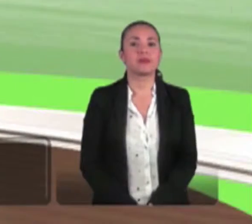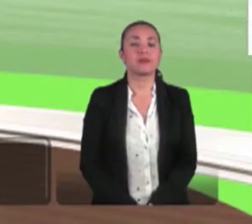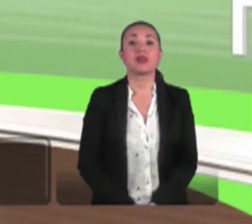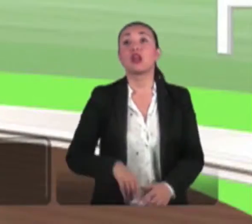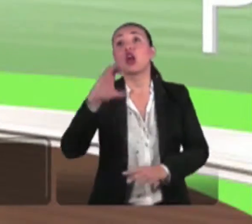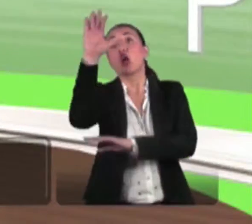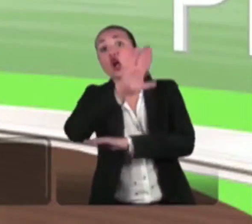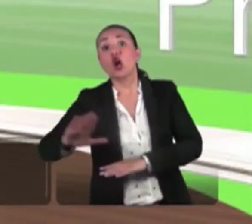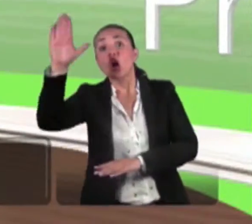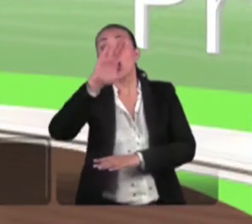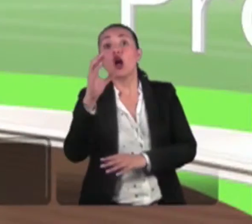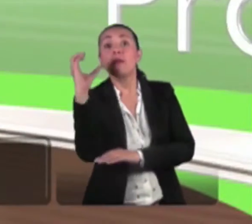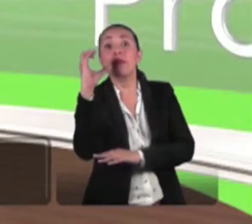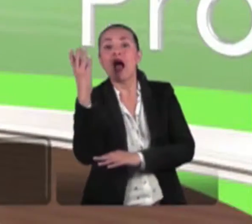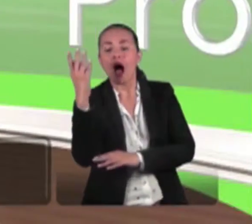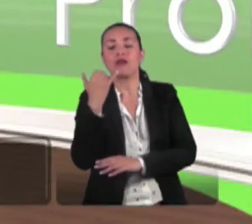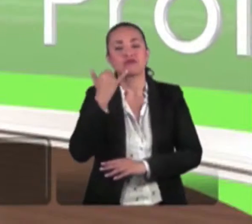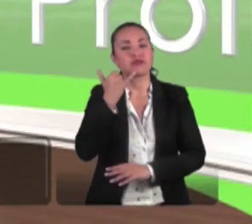489-1664, y en el resto del país en el